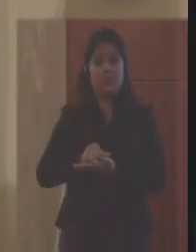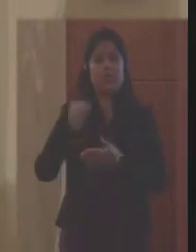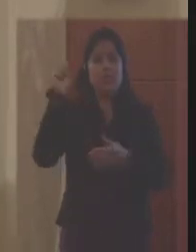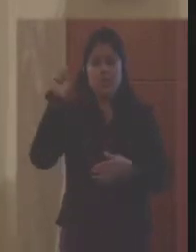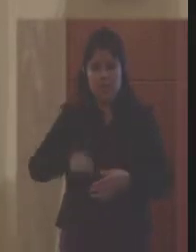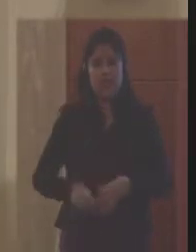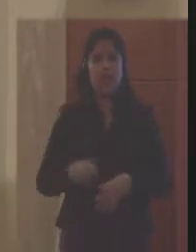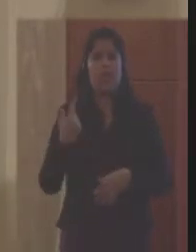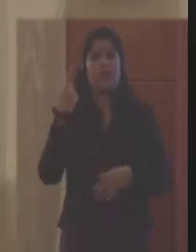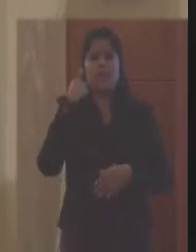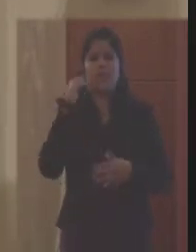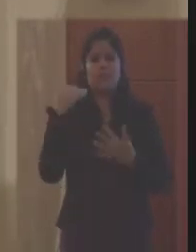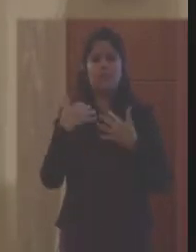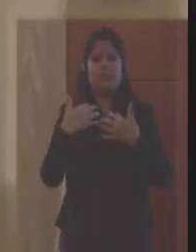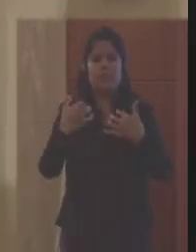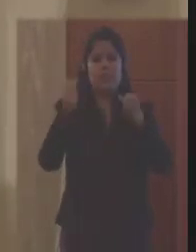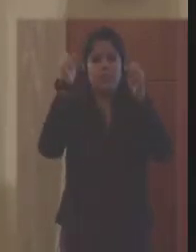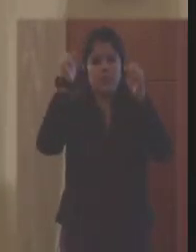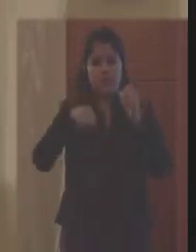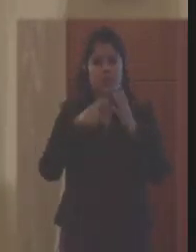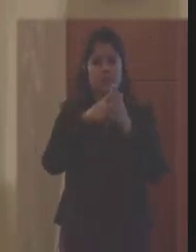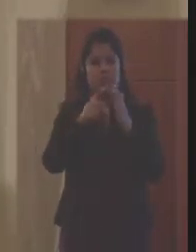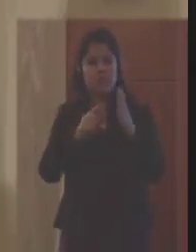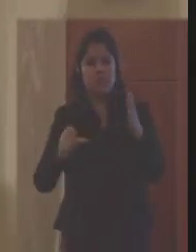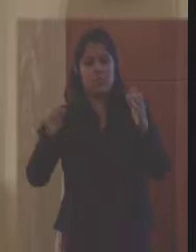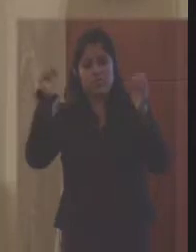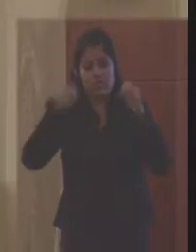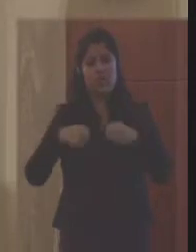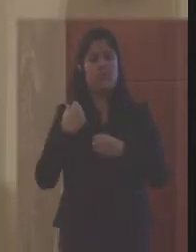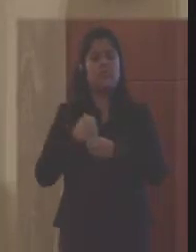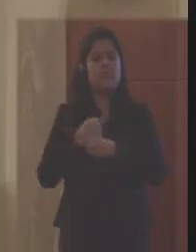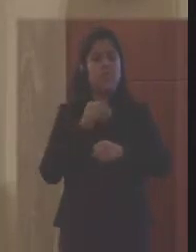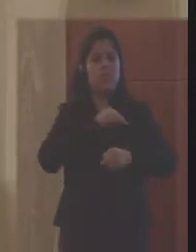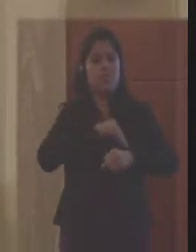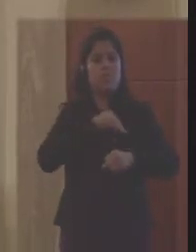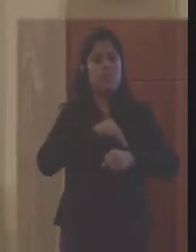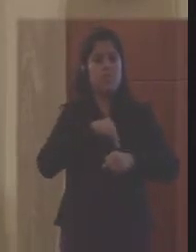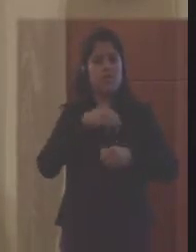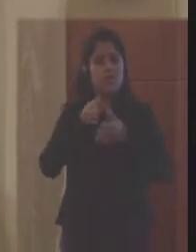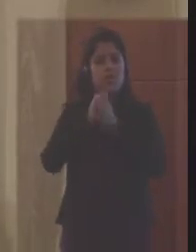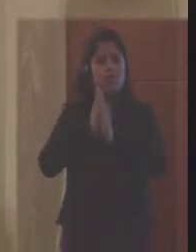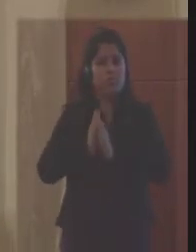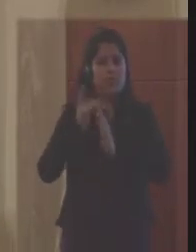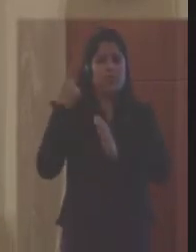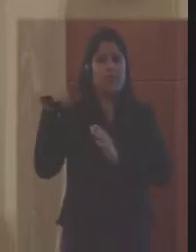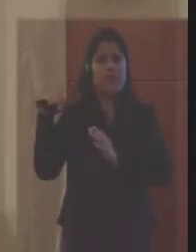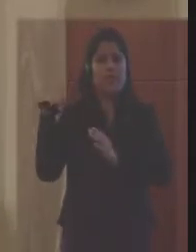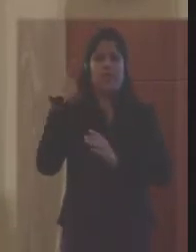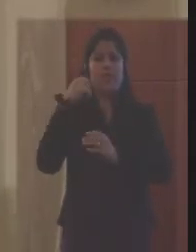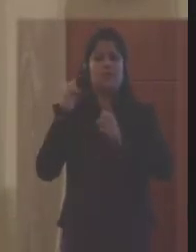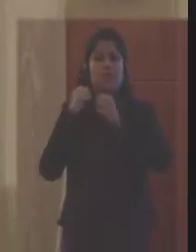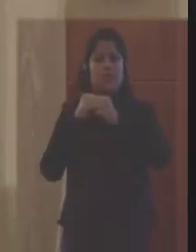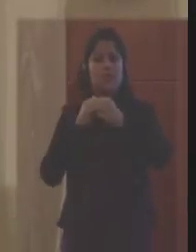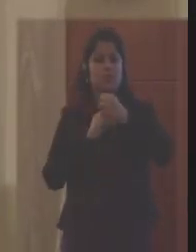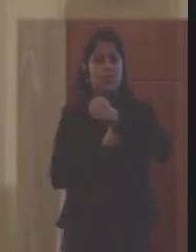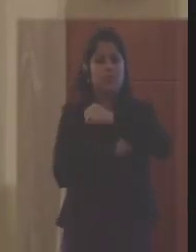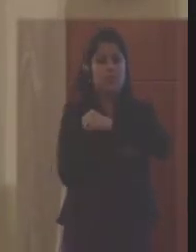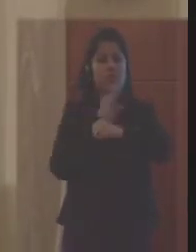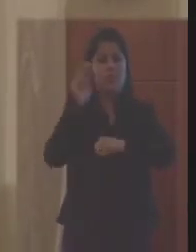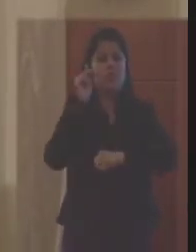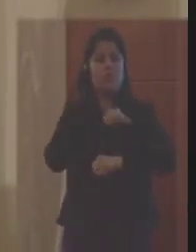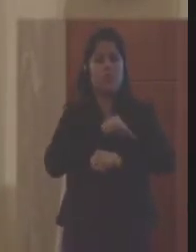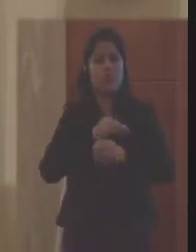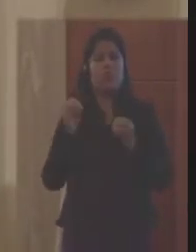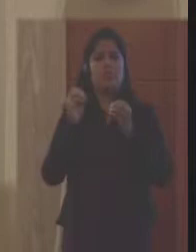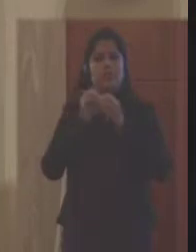tengan elementos para que en su esquema de planificación municipal se puedan tener el soporte para que su municipio sea